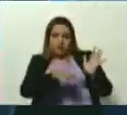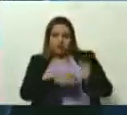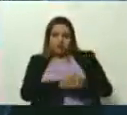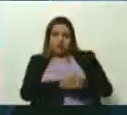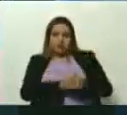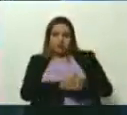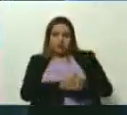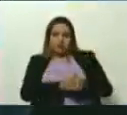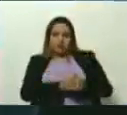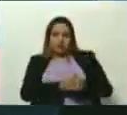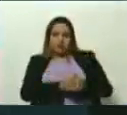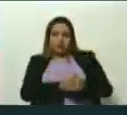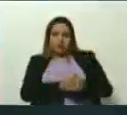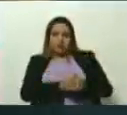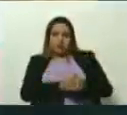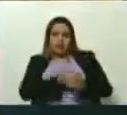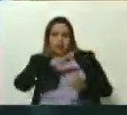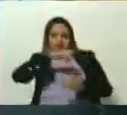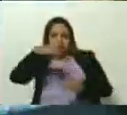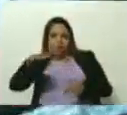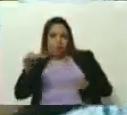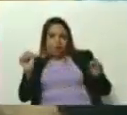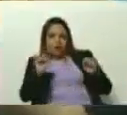centro penitenciario de la región andina.